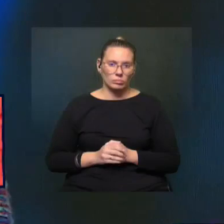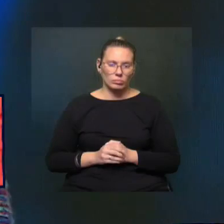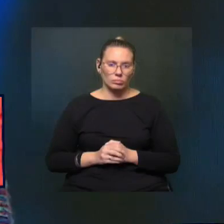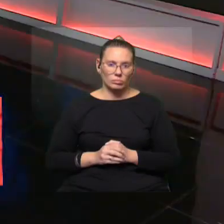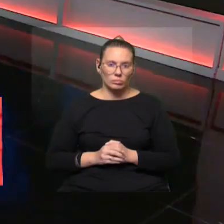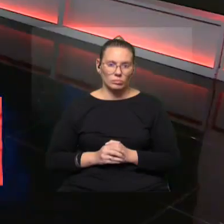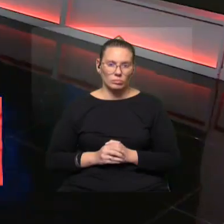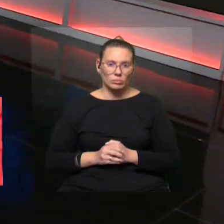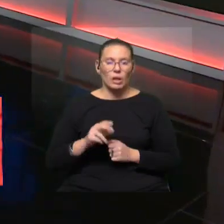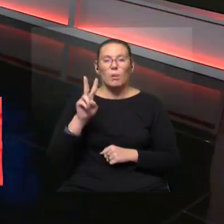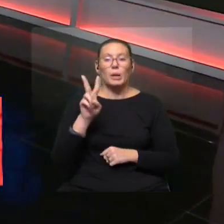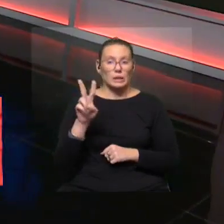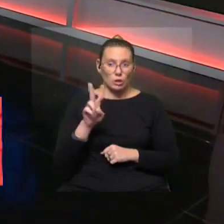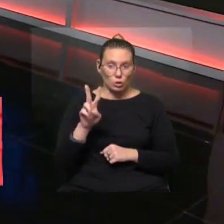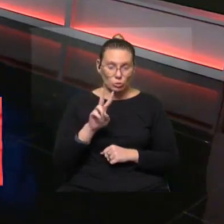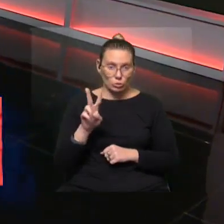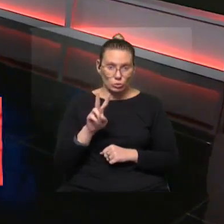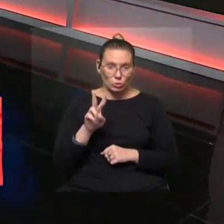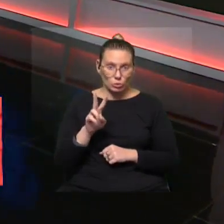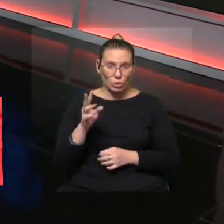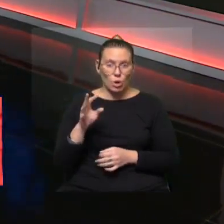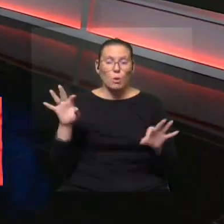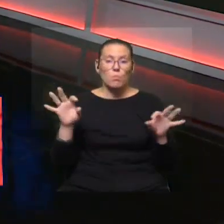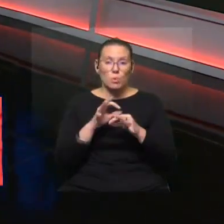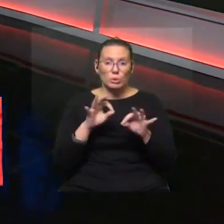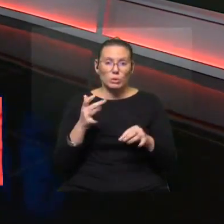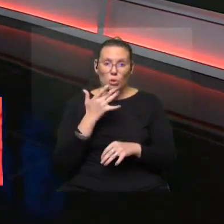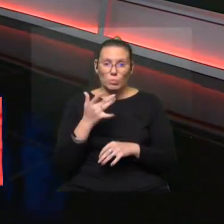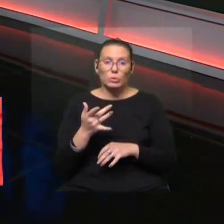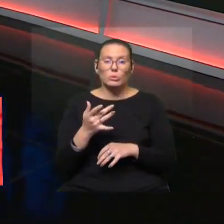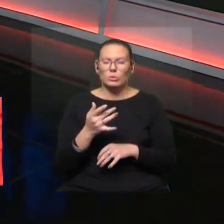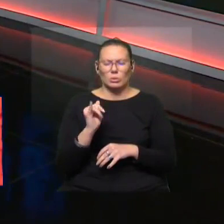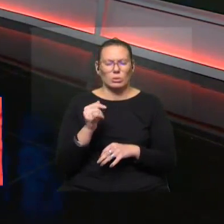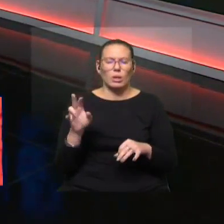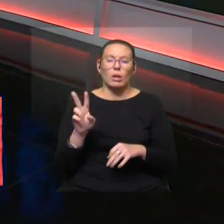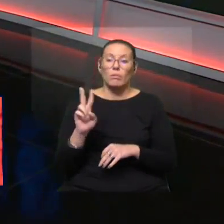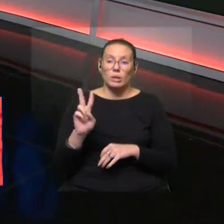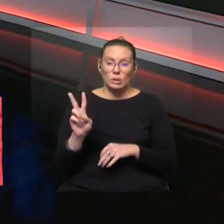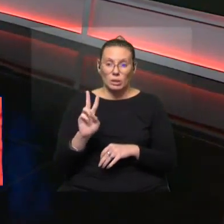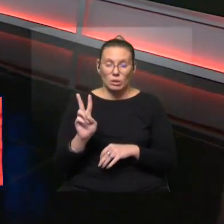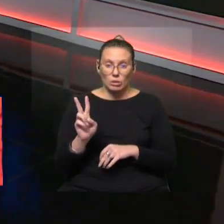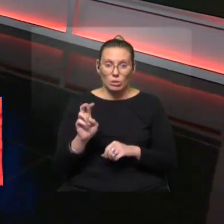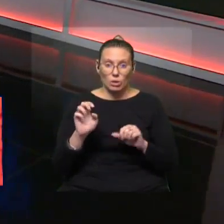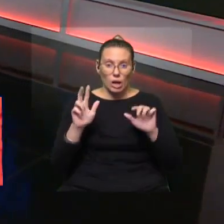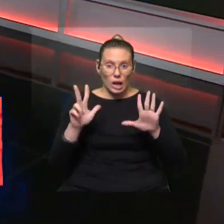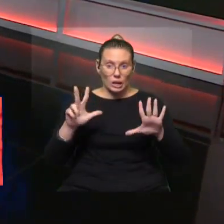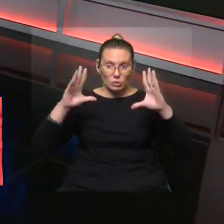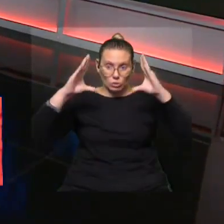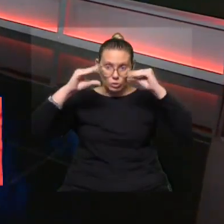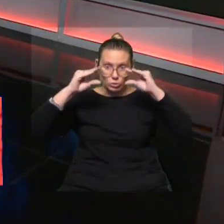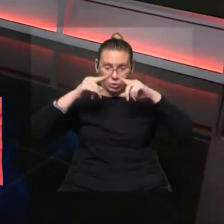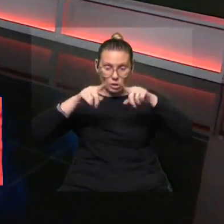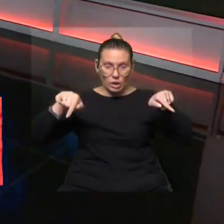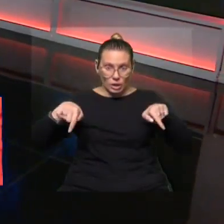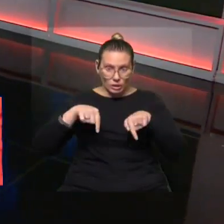bueno el 22 van a estar el 22 divino divino el 22 a las 20 horas ahí en